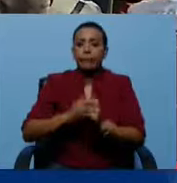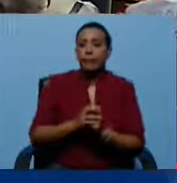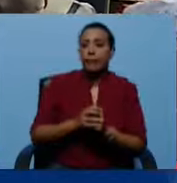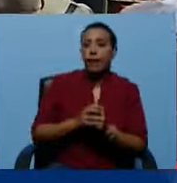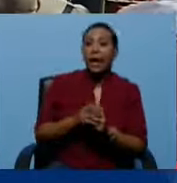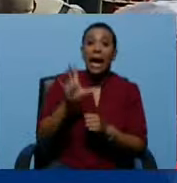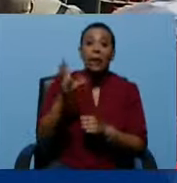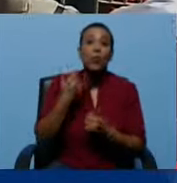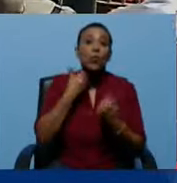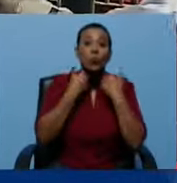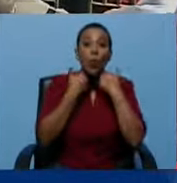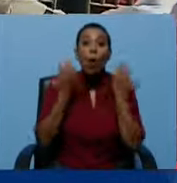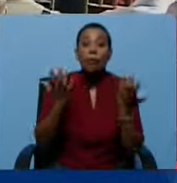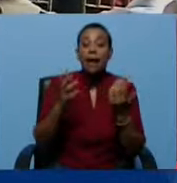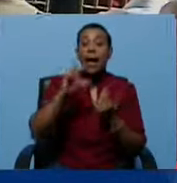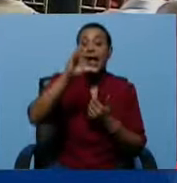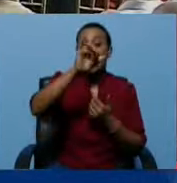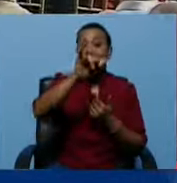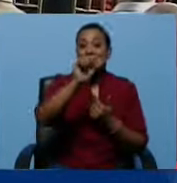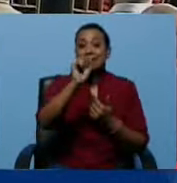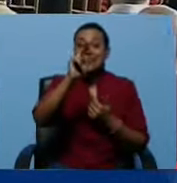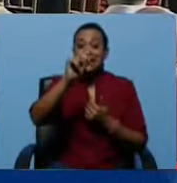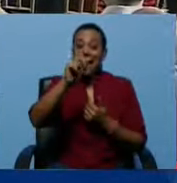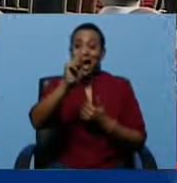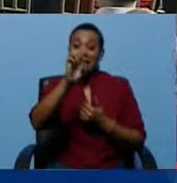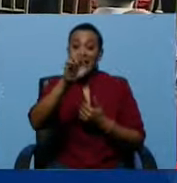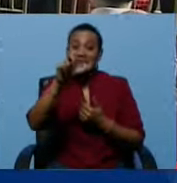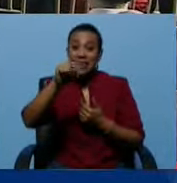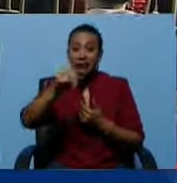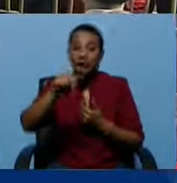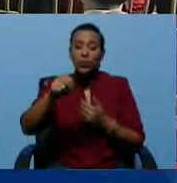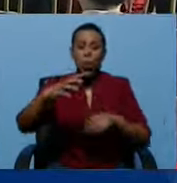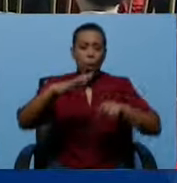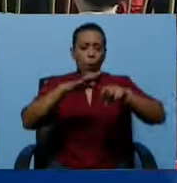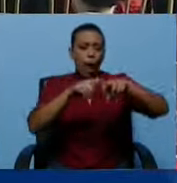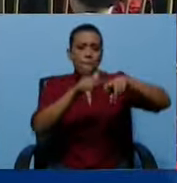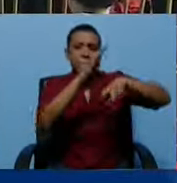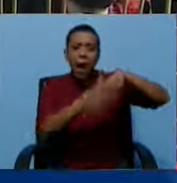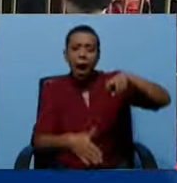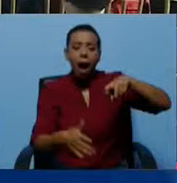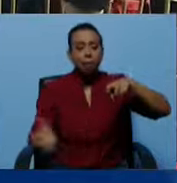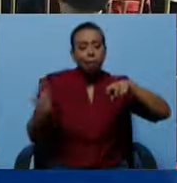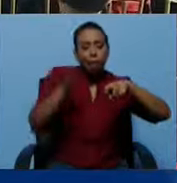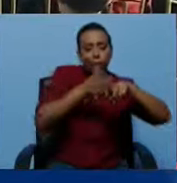A mí me curaba mi mamá con llantén. Cuando uno se caía, se rompía la rodilla, llantén.